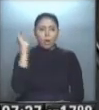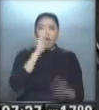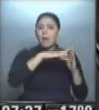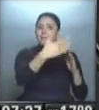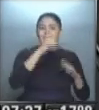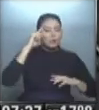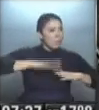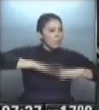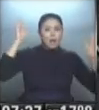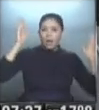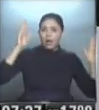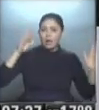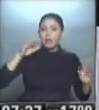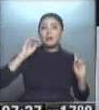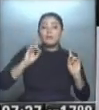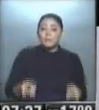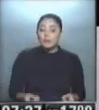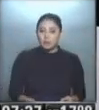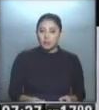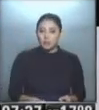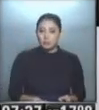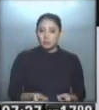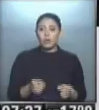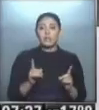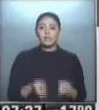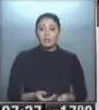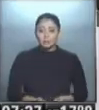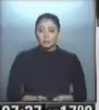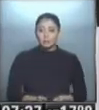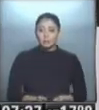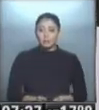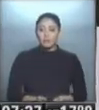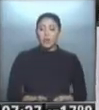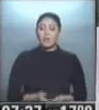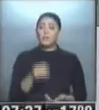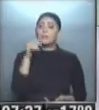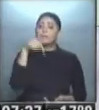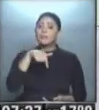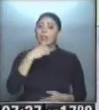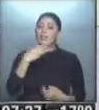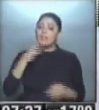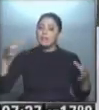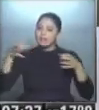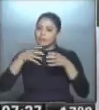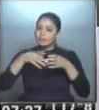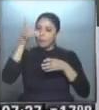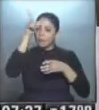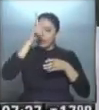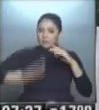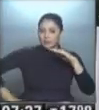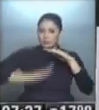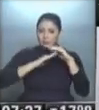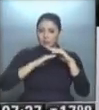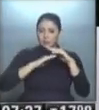vecinos aquí en Villa Celina y a su vez también provocó que sea removida la cúpula de